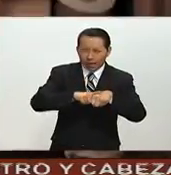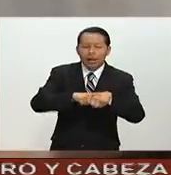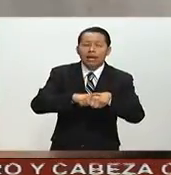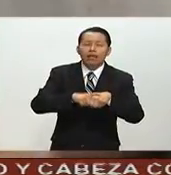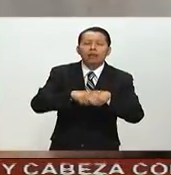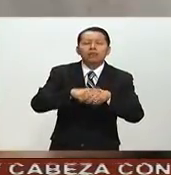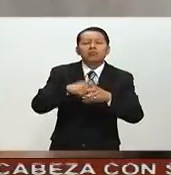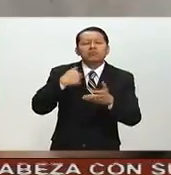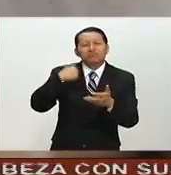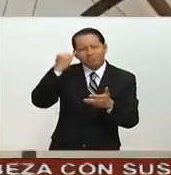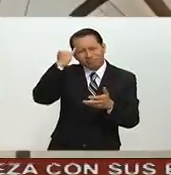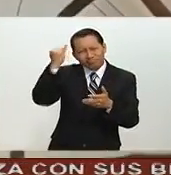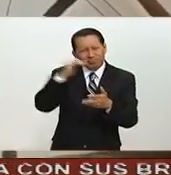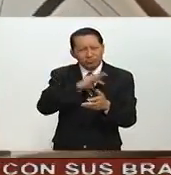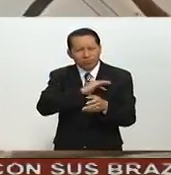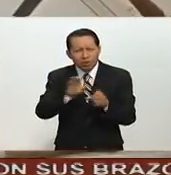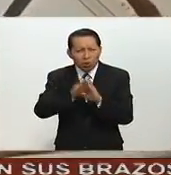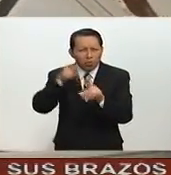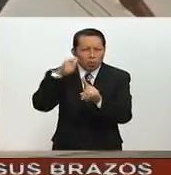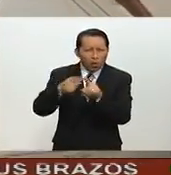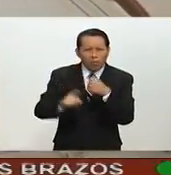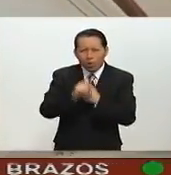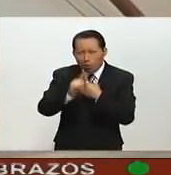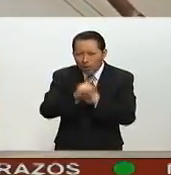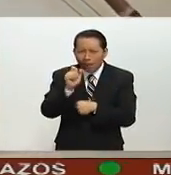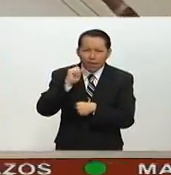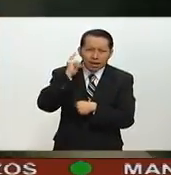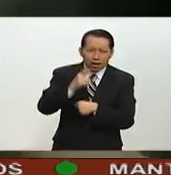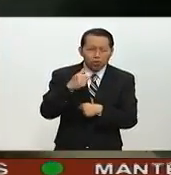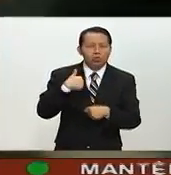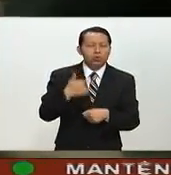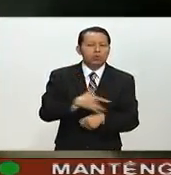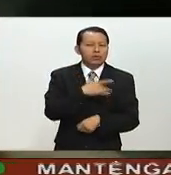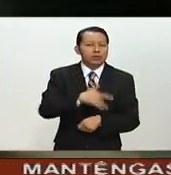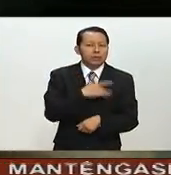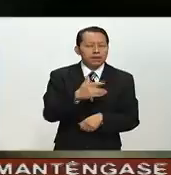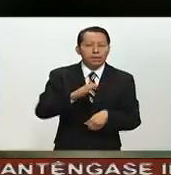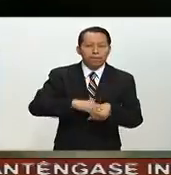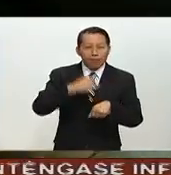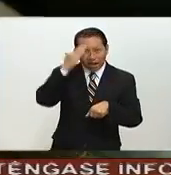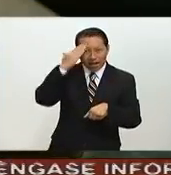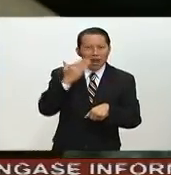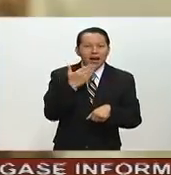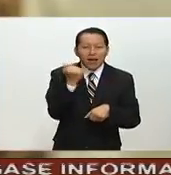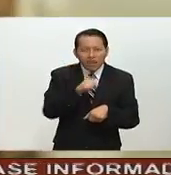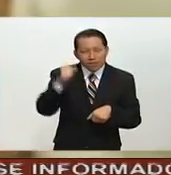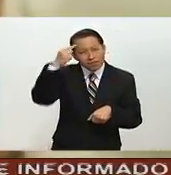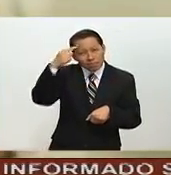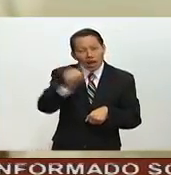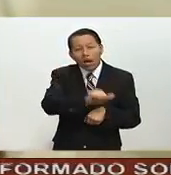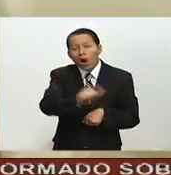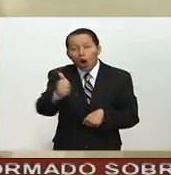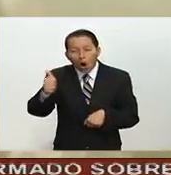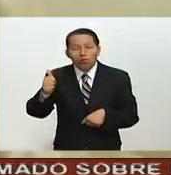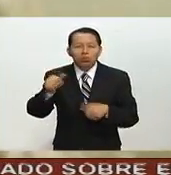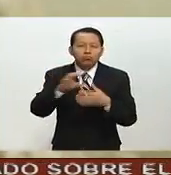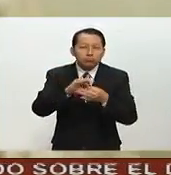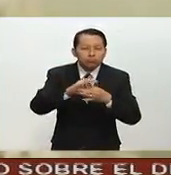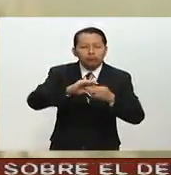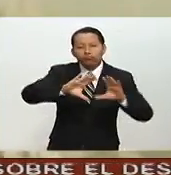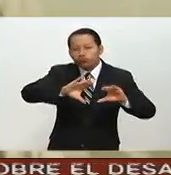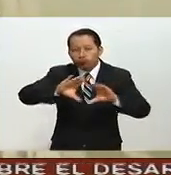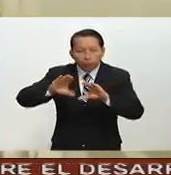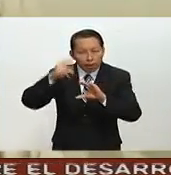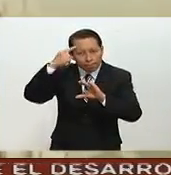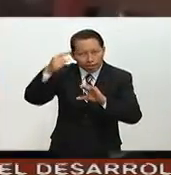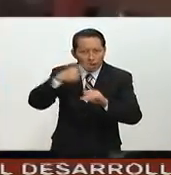y en querer resolver un problema en específico, me di cuenta que mis mayores habilidades están hechas para inspirar a otros y para darles las herramientas a otros a